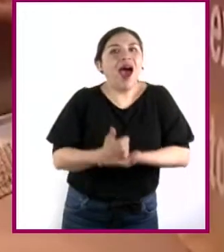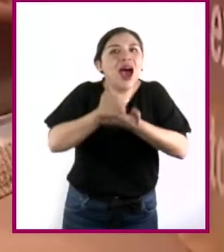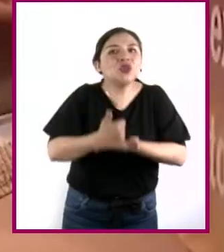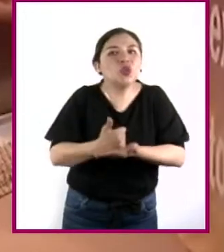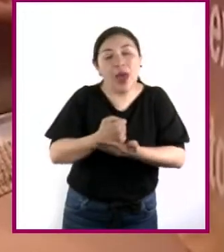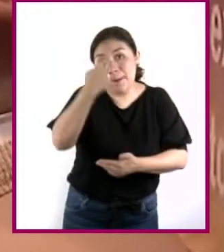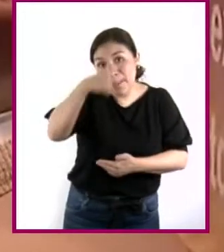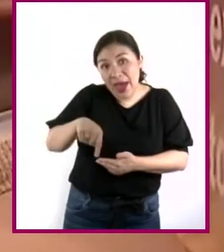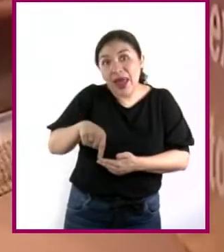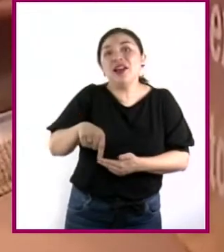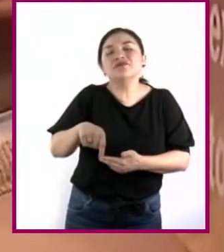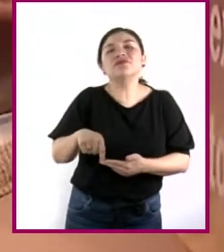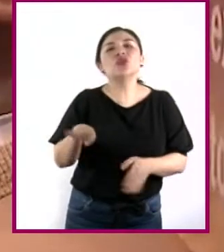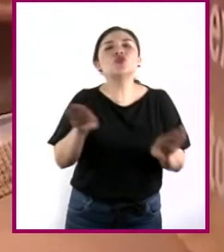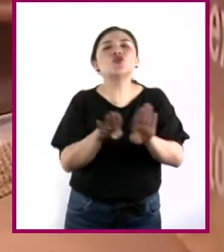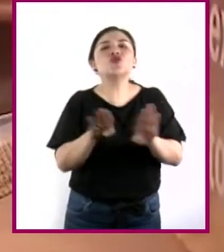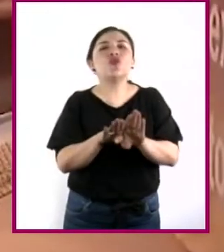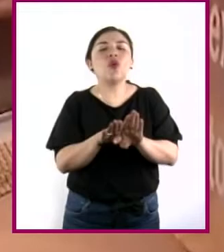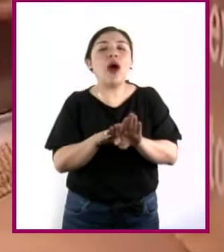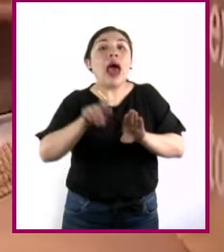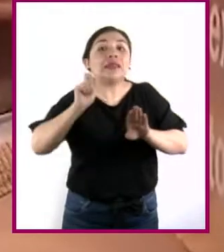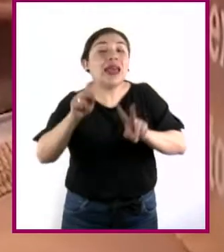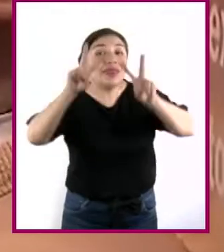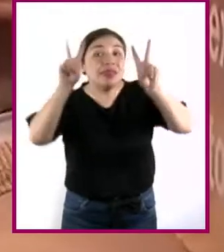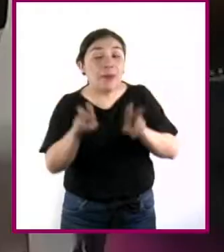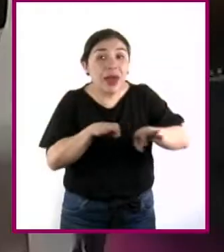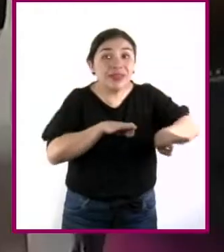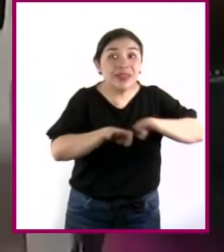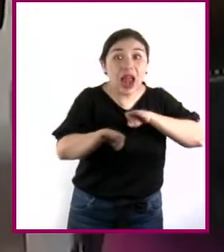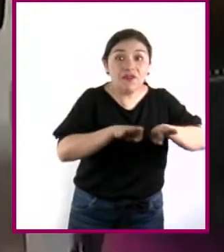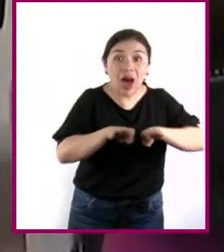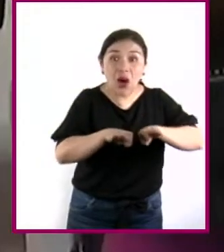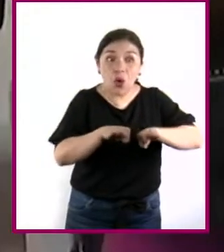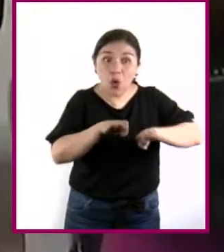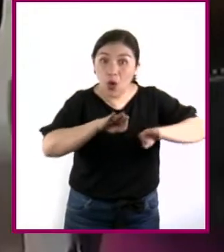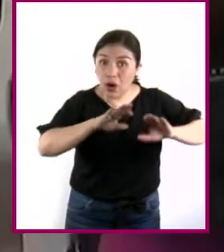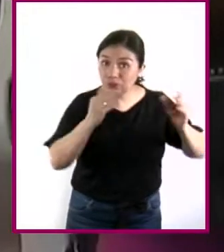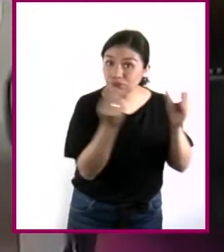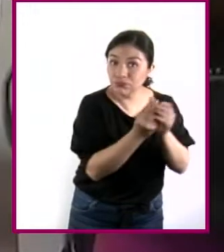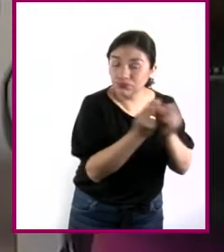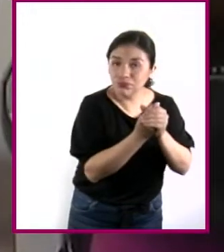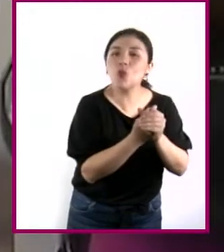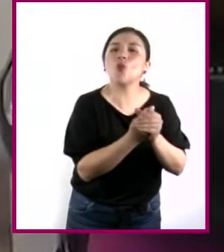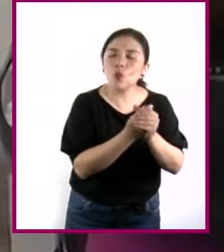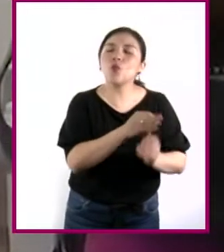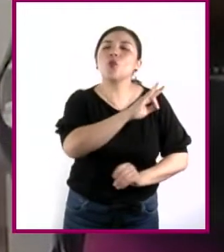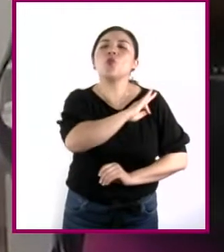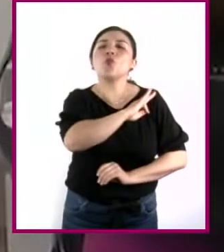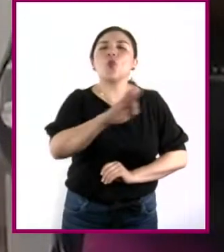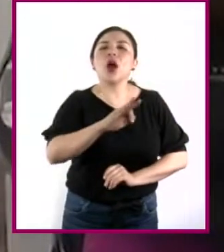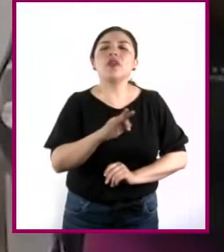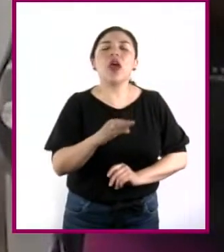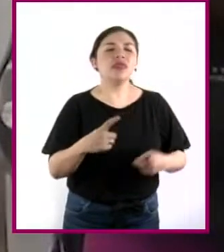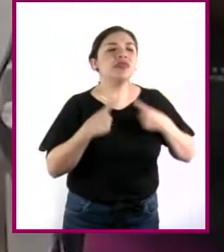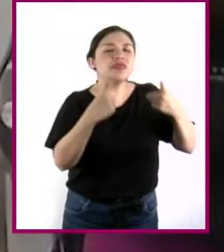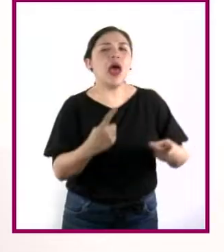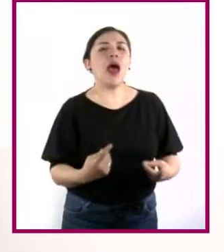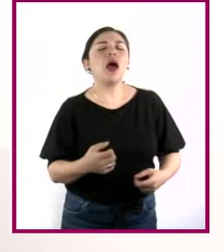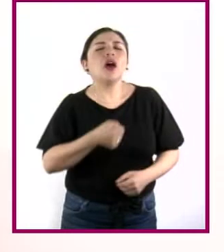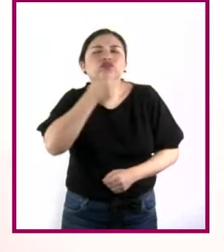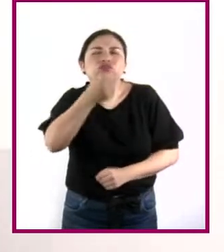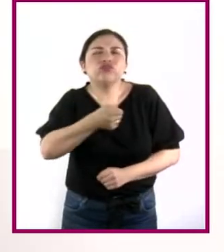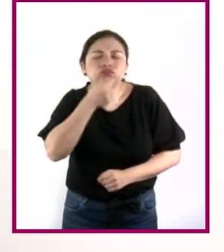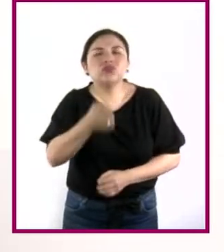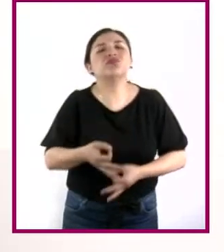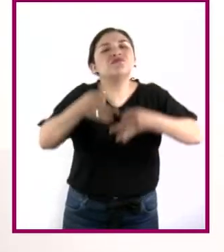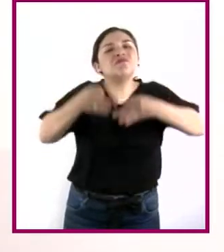que, digamos, en términos de trabajo formal, se pueda tener una vejez digna, ¿no? Y